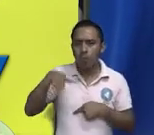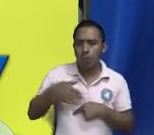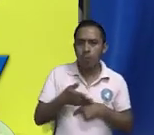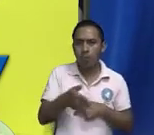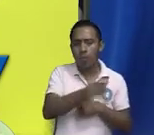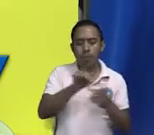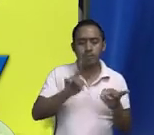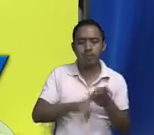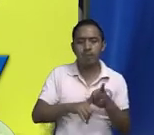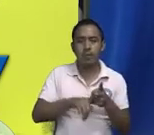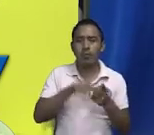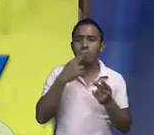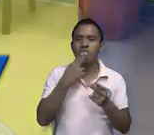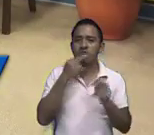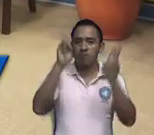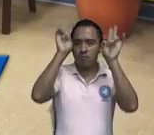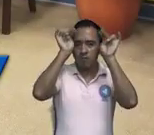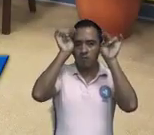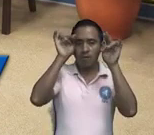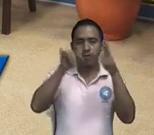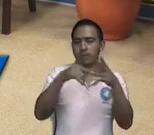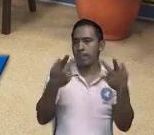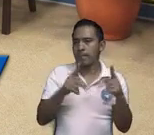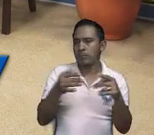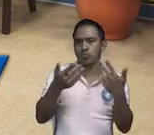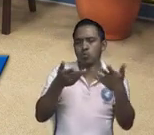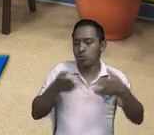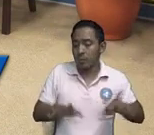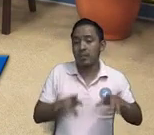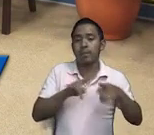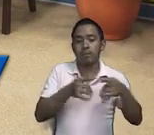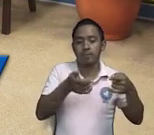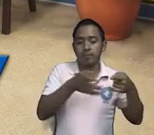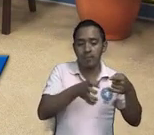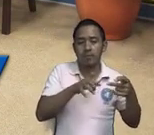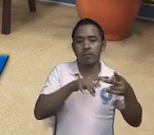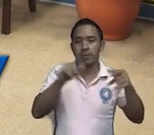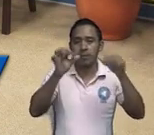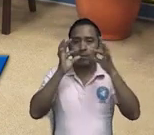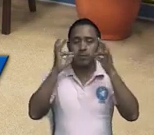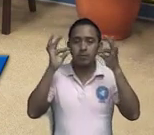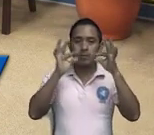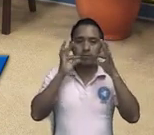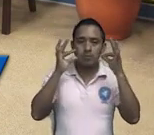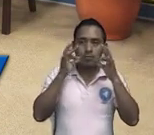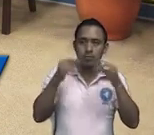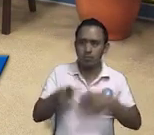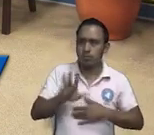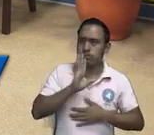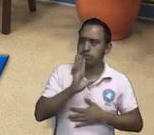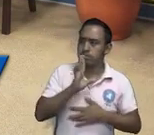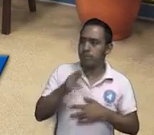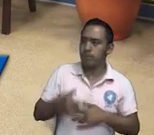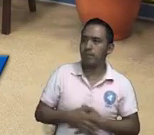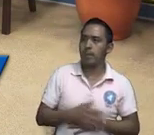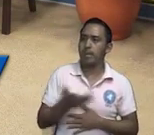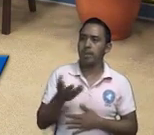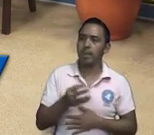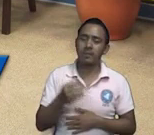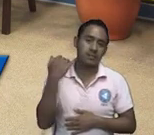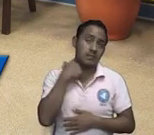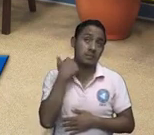los comunes como animales domésticos son los perros y los gatos. Estábamos hablando del perro, que sí.